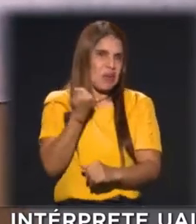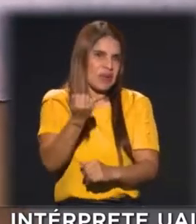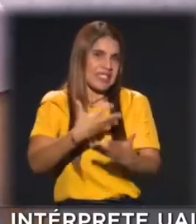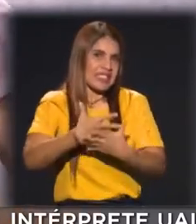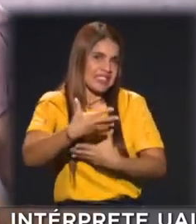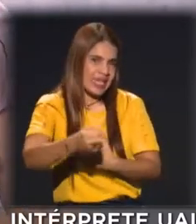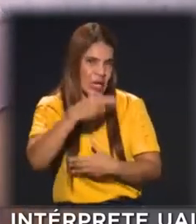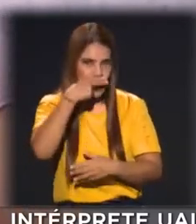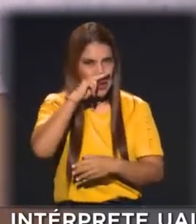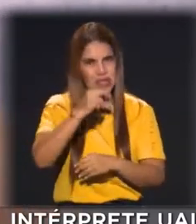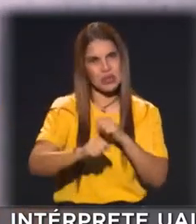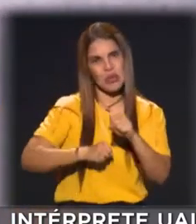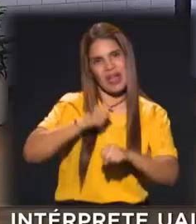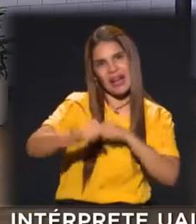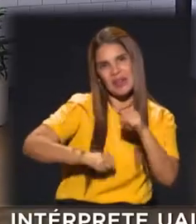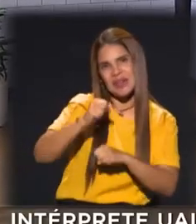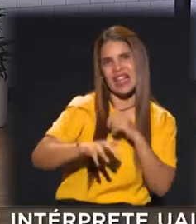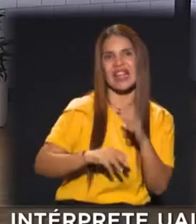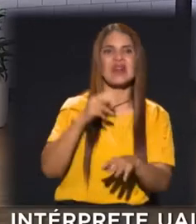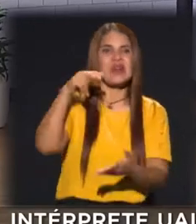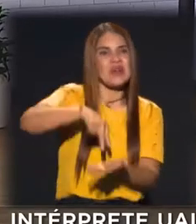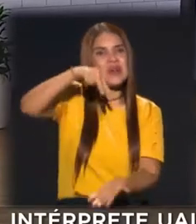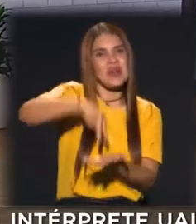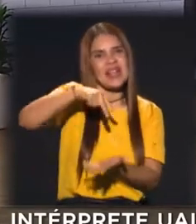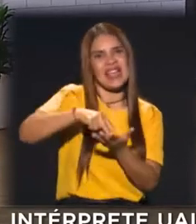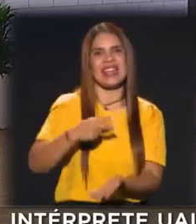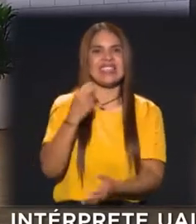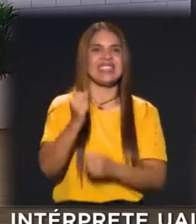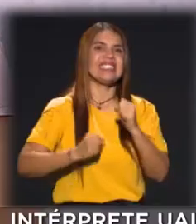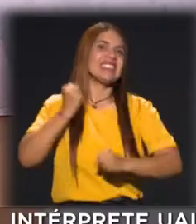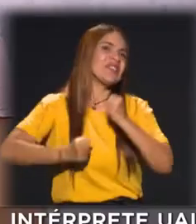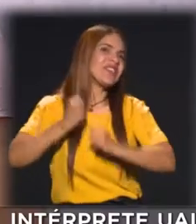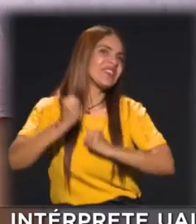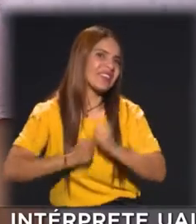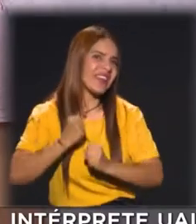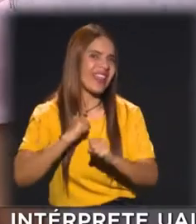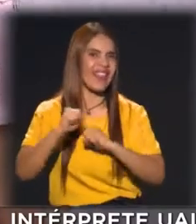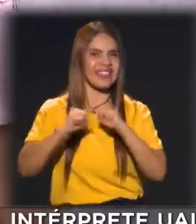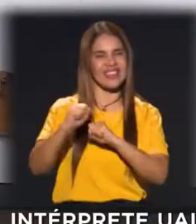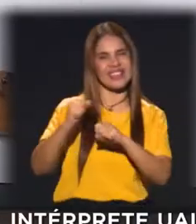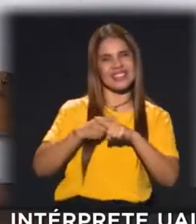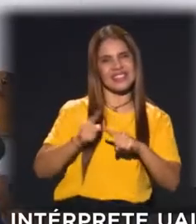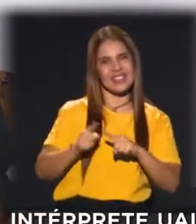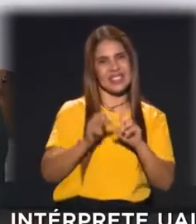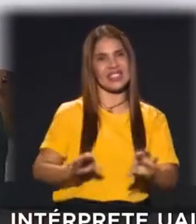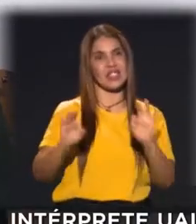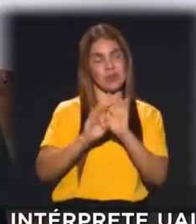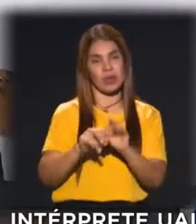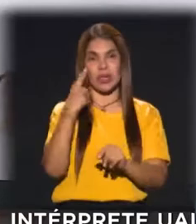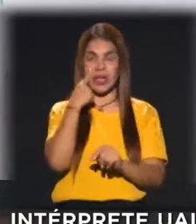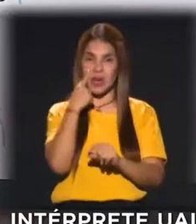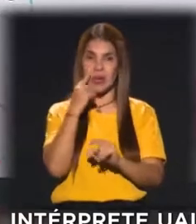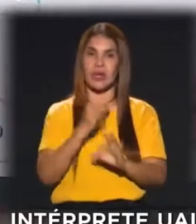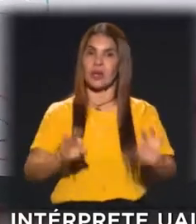cuando salgan los niños puedan correr, puedan brincar, puedan saltar, puedan, bueno, hacer diferentes actividades. Efectivamente, ahí teniendo todo en cuenta el